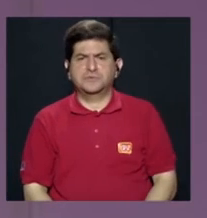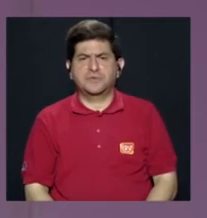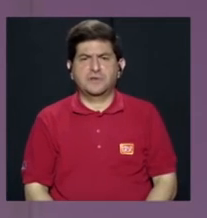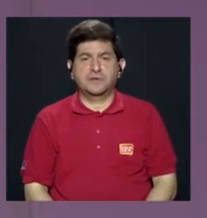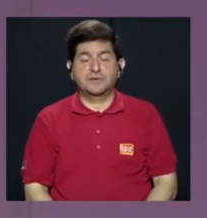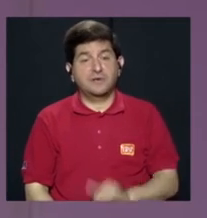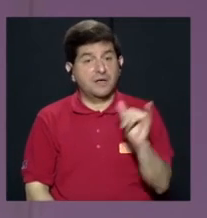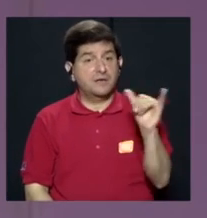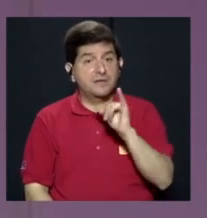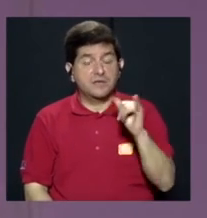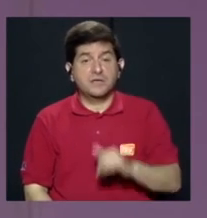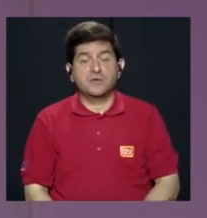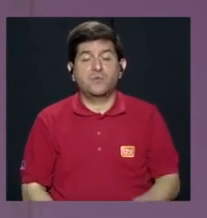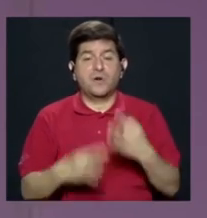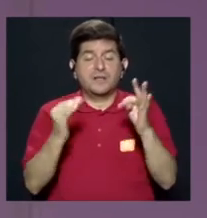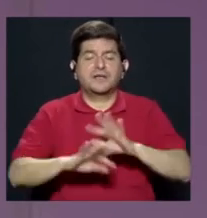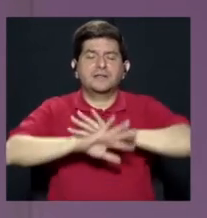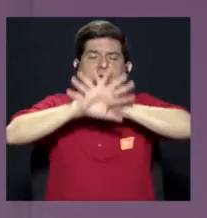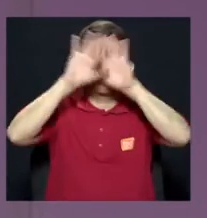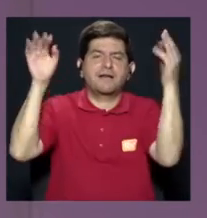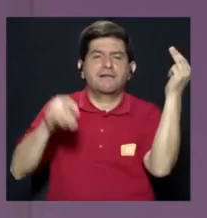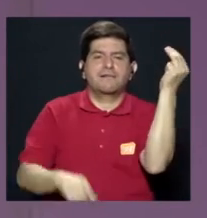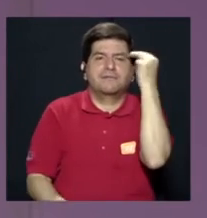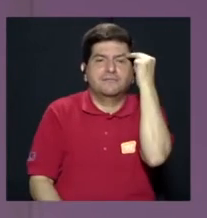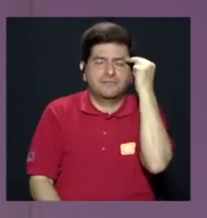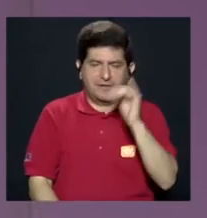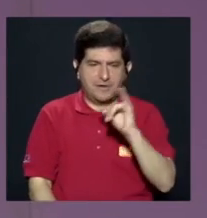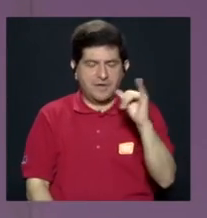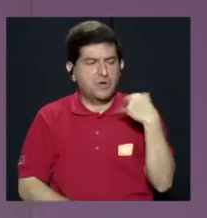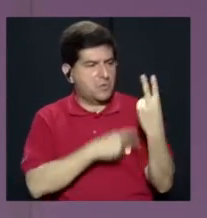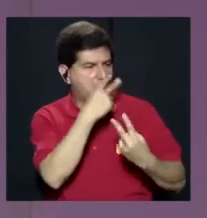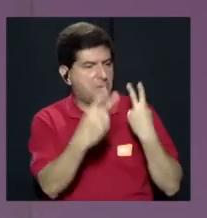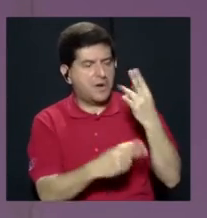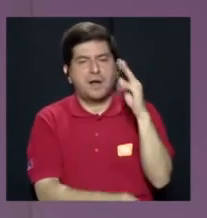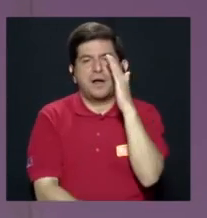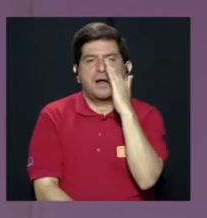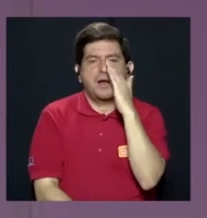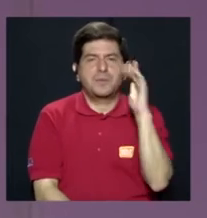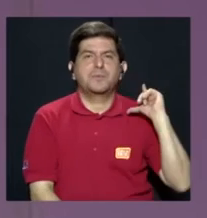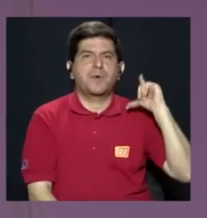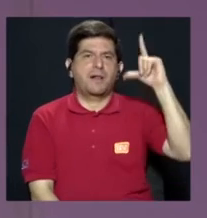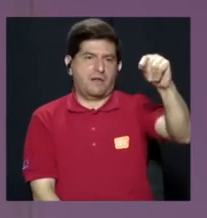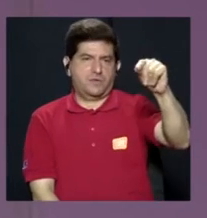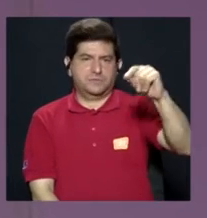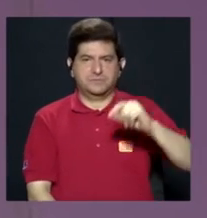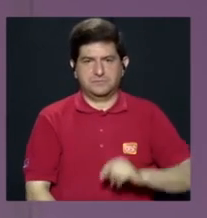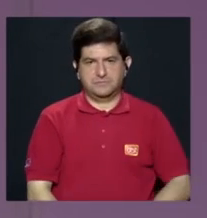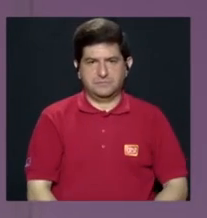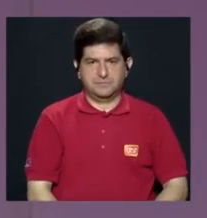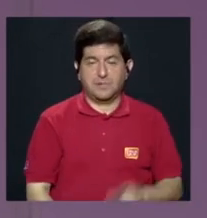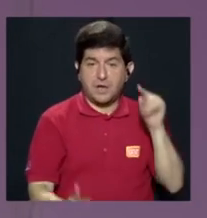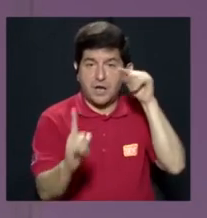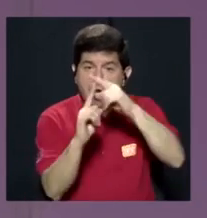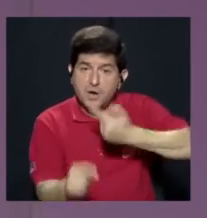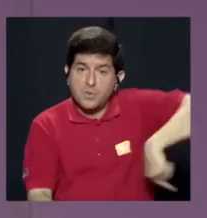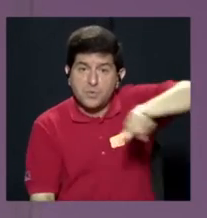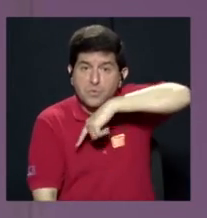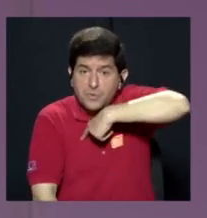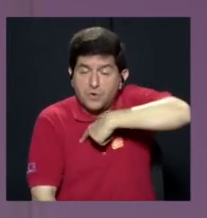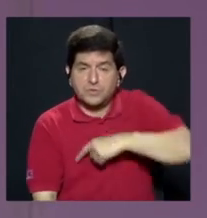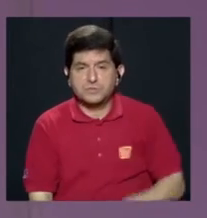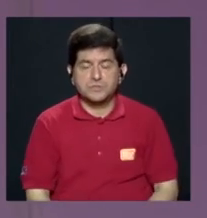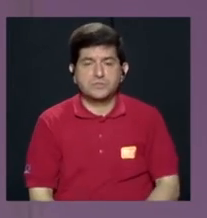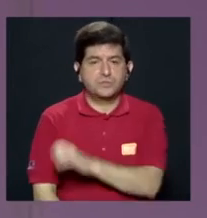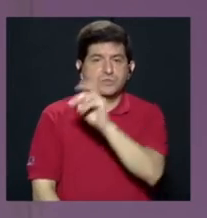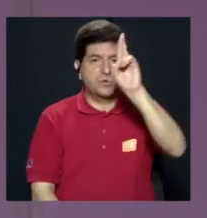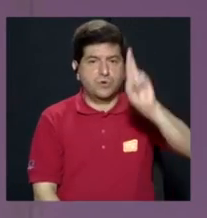ese pues despejo mental, ¿verdad? Y también pues vamos y visitamos a las mamás que están largas. El propósito de nosotras es llegar de